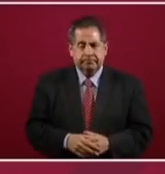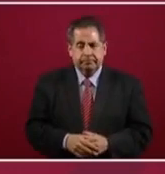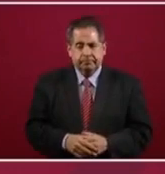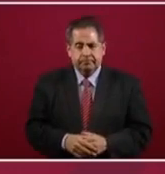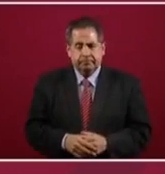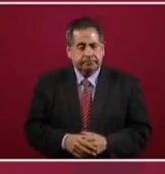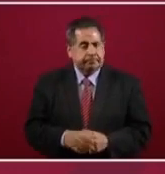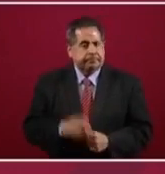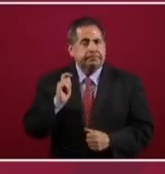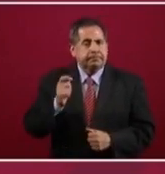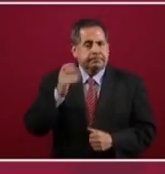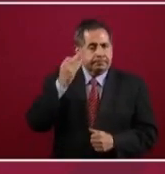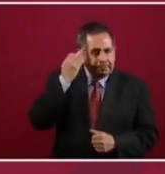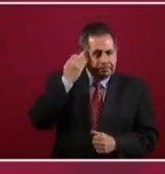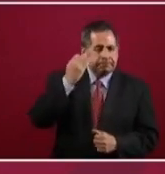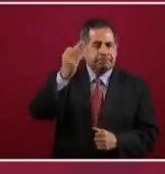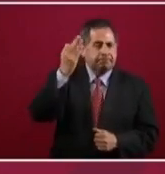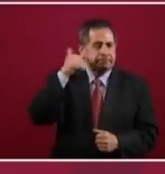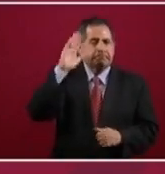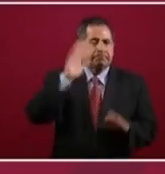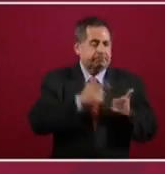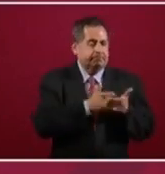En el periodo neoliberal,